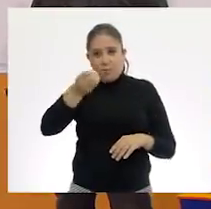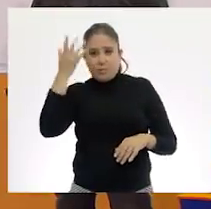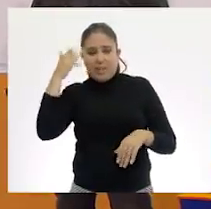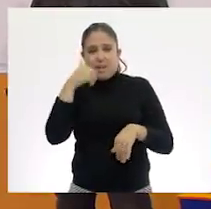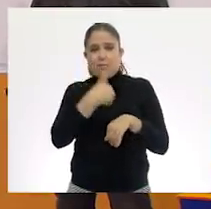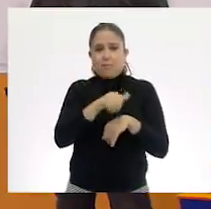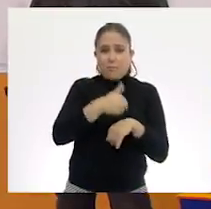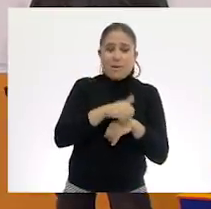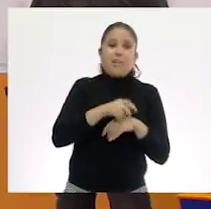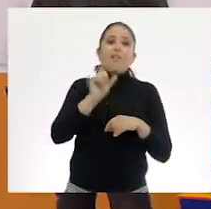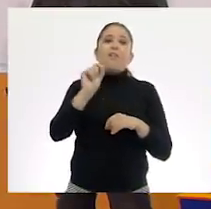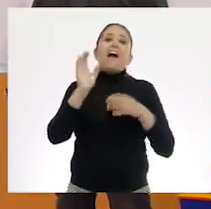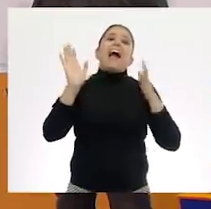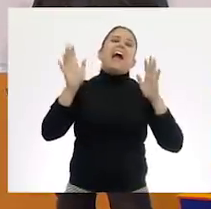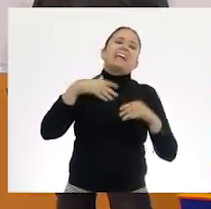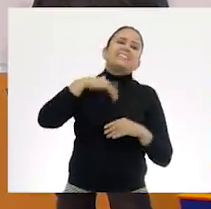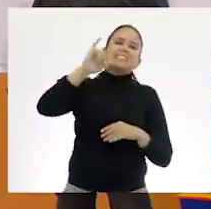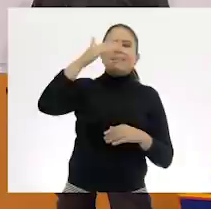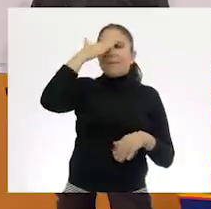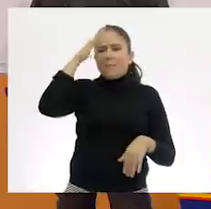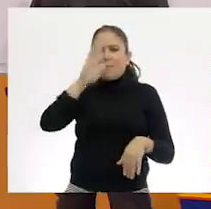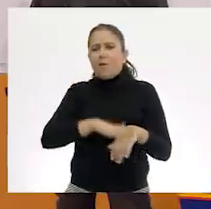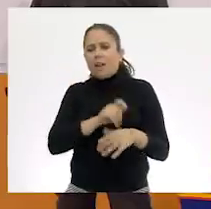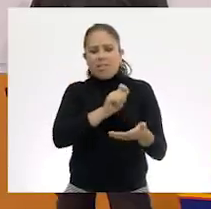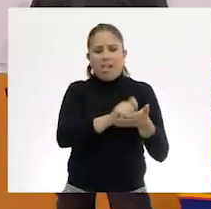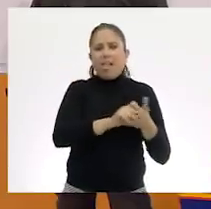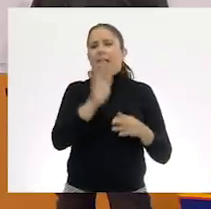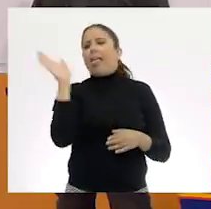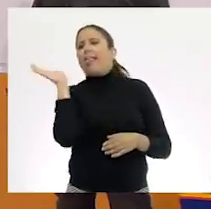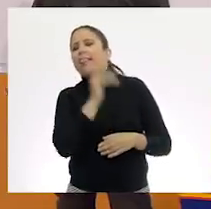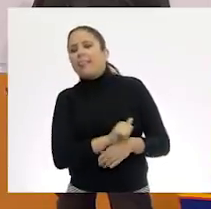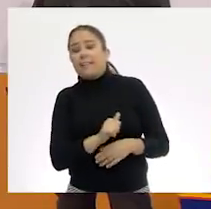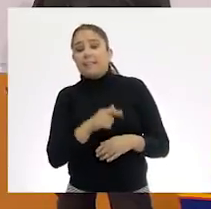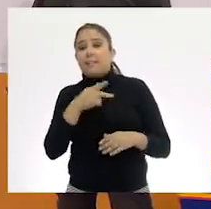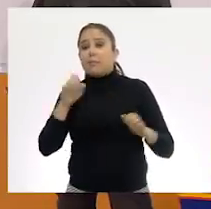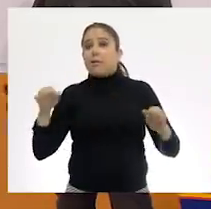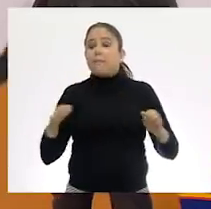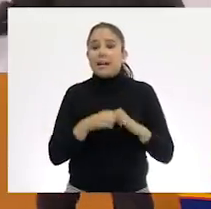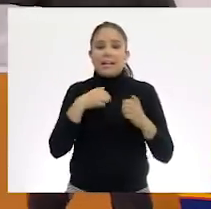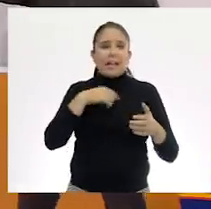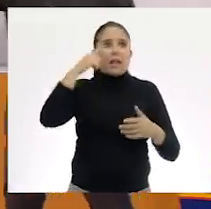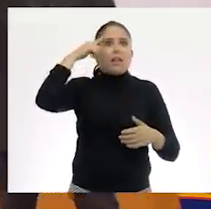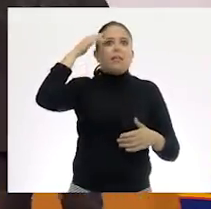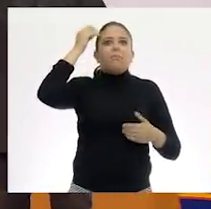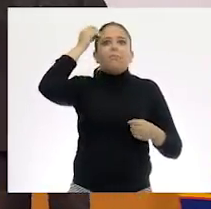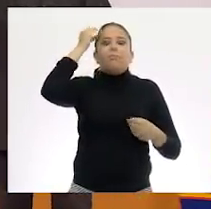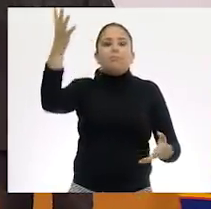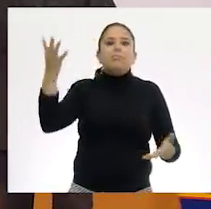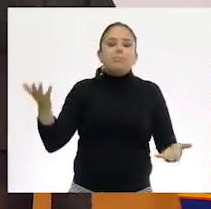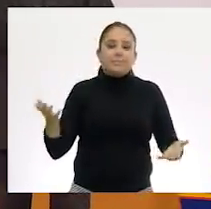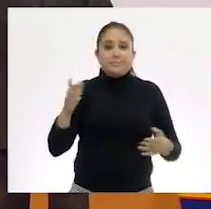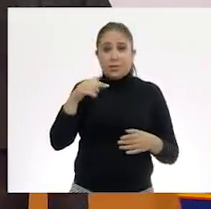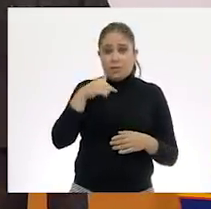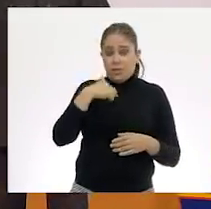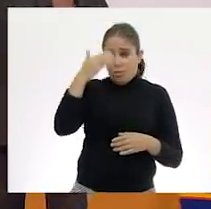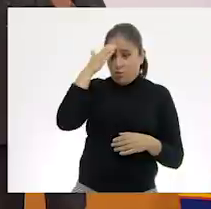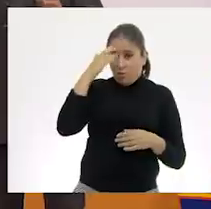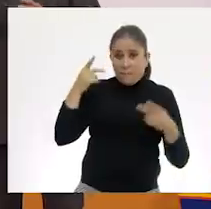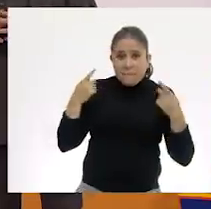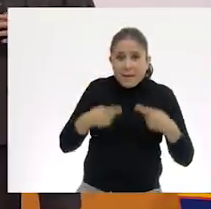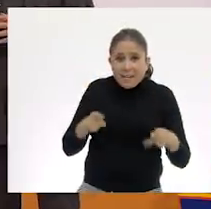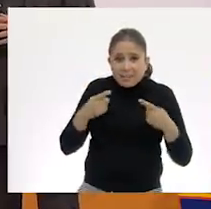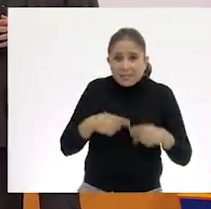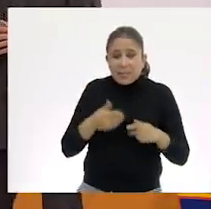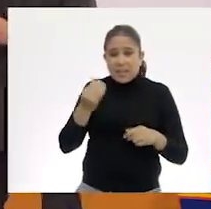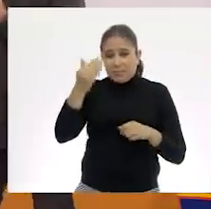número o decimos, sí me acuerdo de ella y no lo anotamos y en la mera emergencia a lo mejor no lo encontramos. Yo conozco personas que incluso tienen